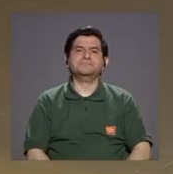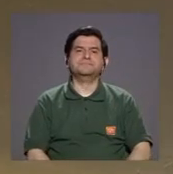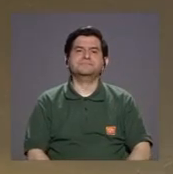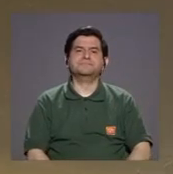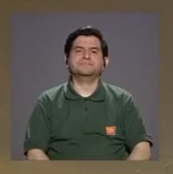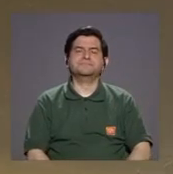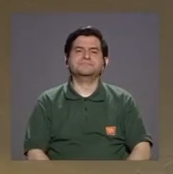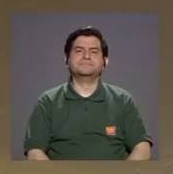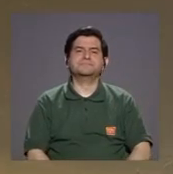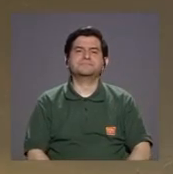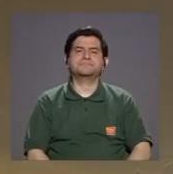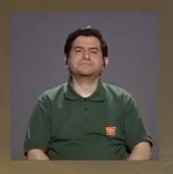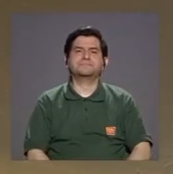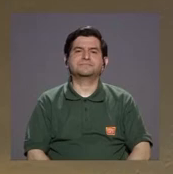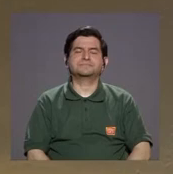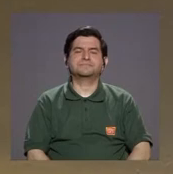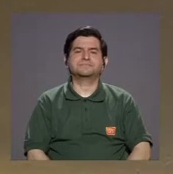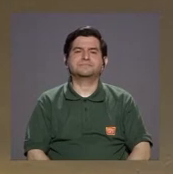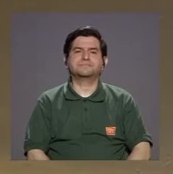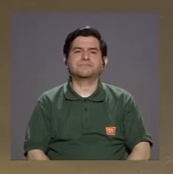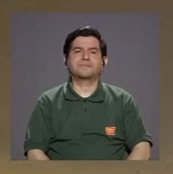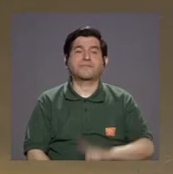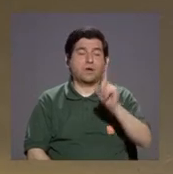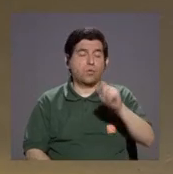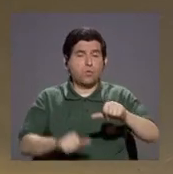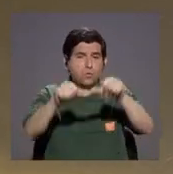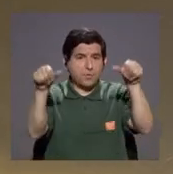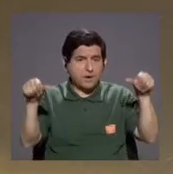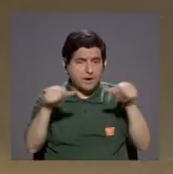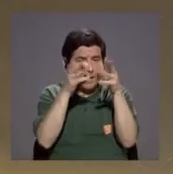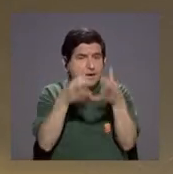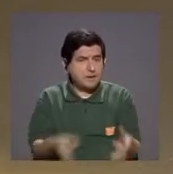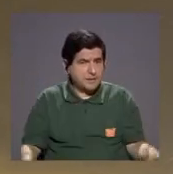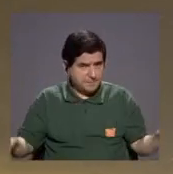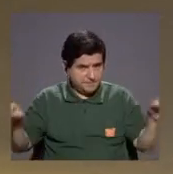y hay una dimensión importante